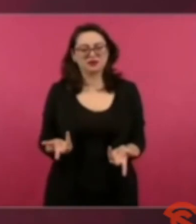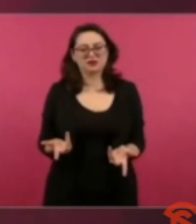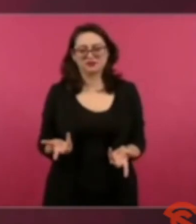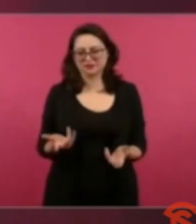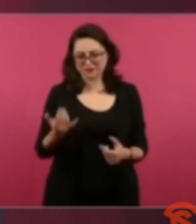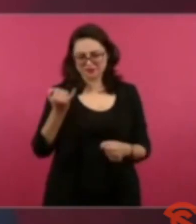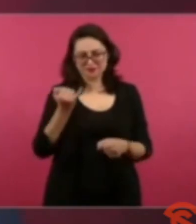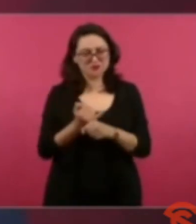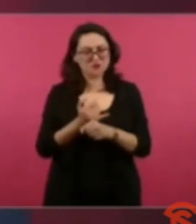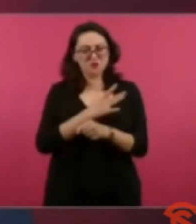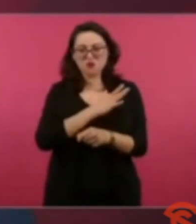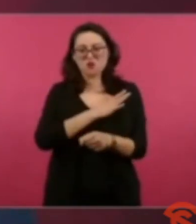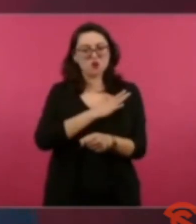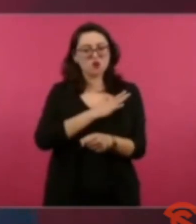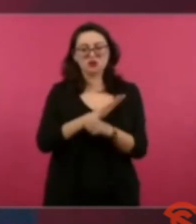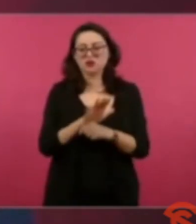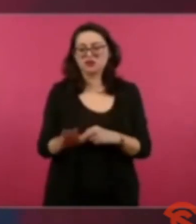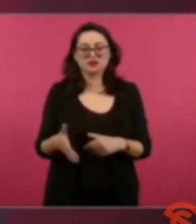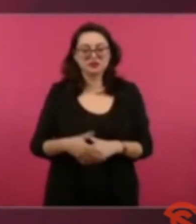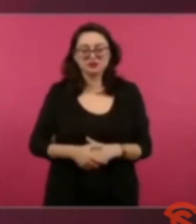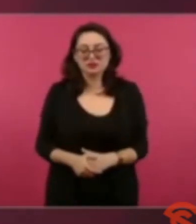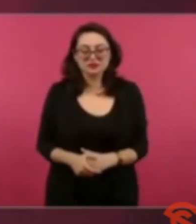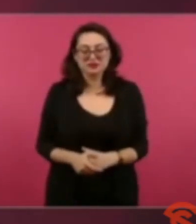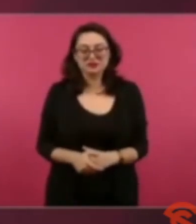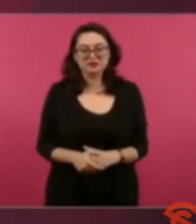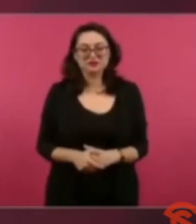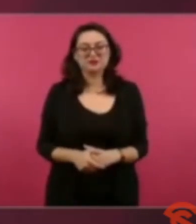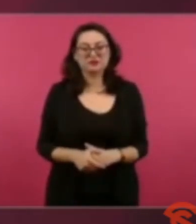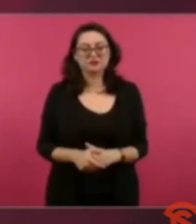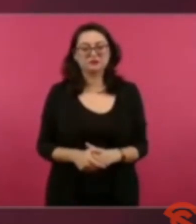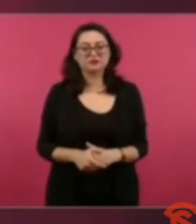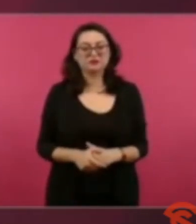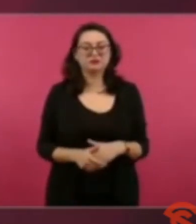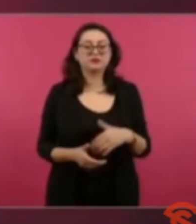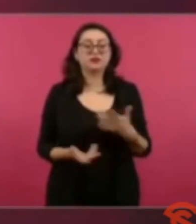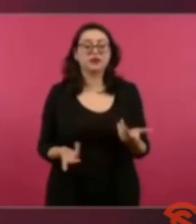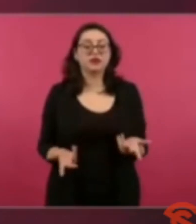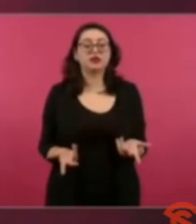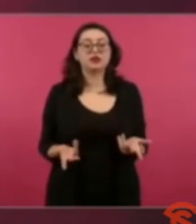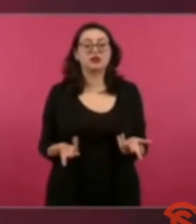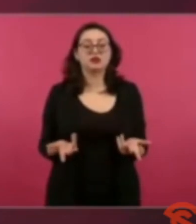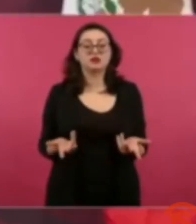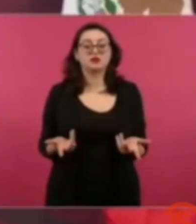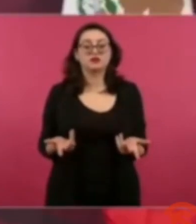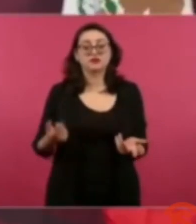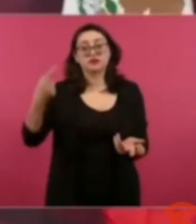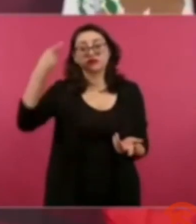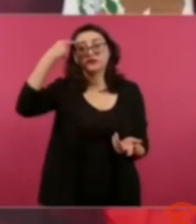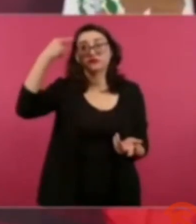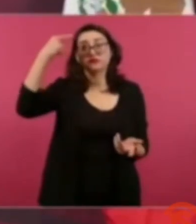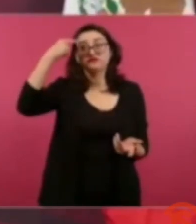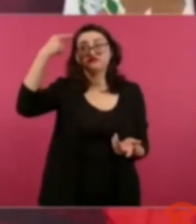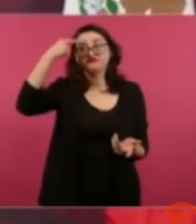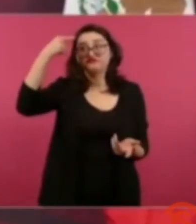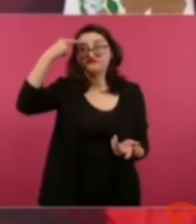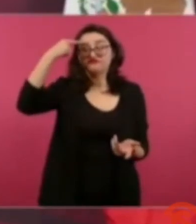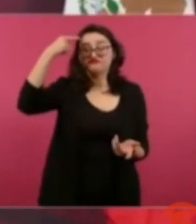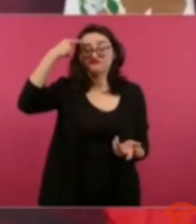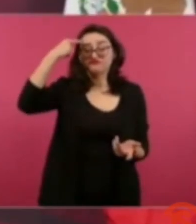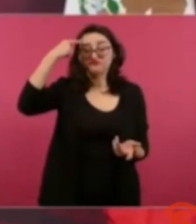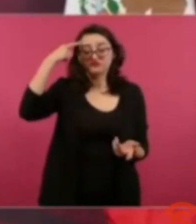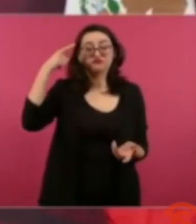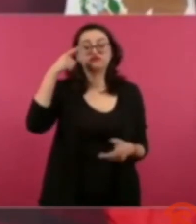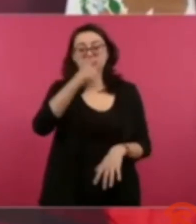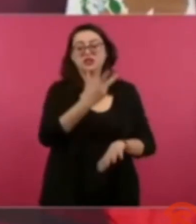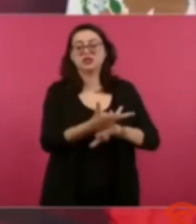se estableció el convenio de que iban a seguir siendo administrados por extranjeros, porque había la mentalidad de que